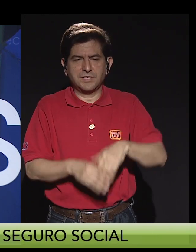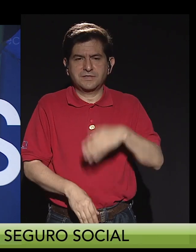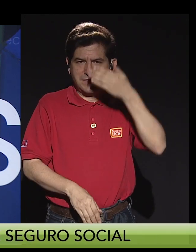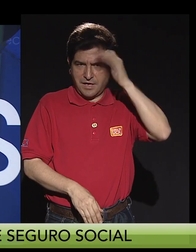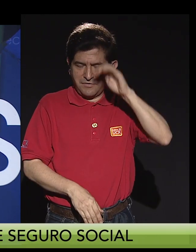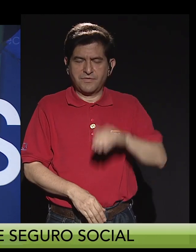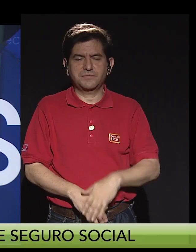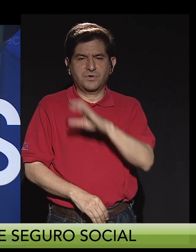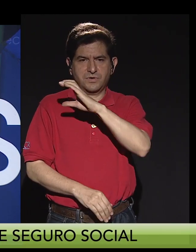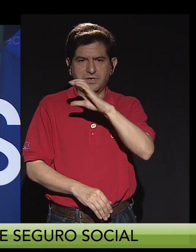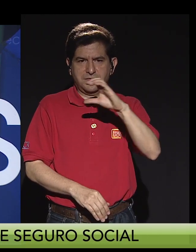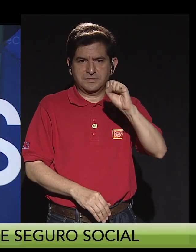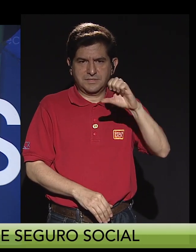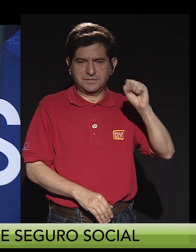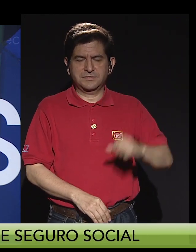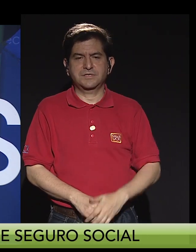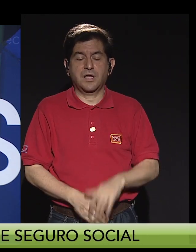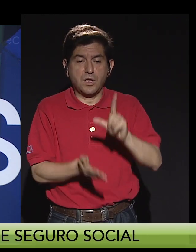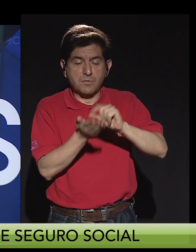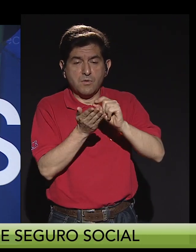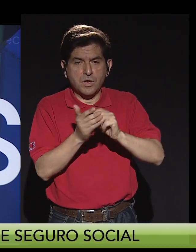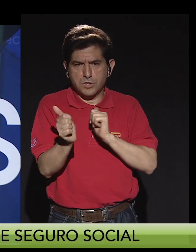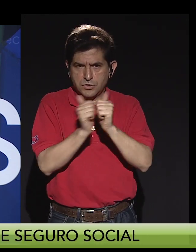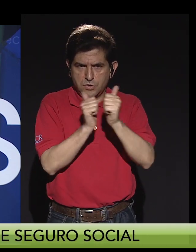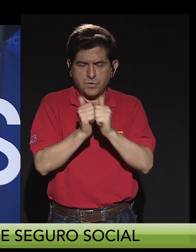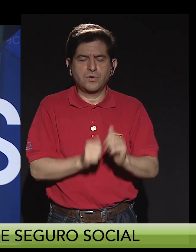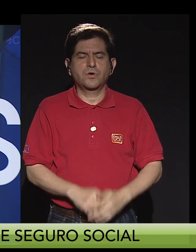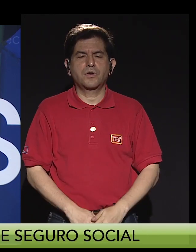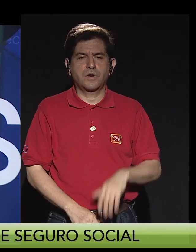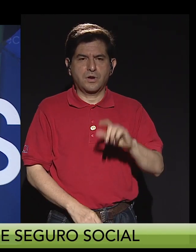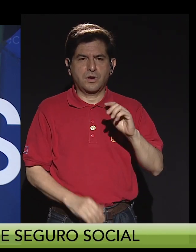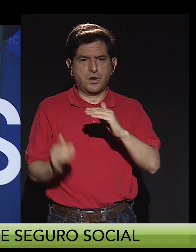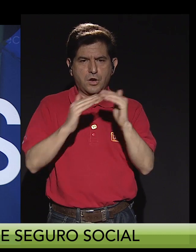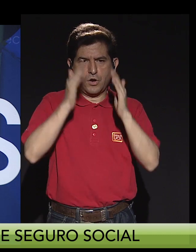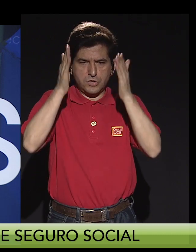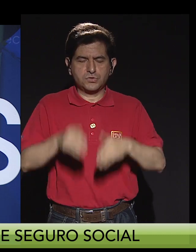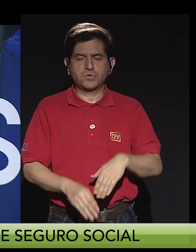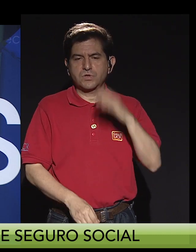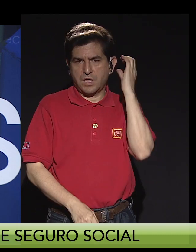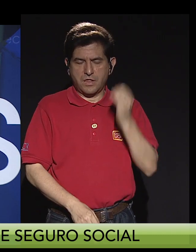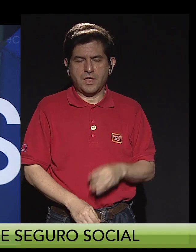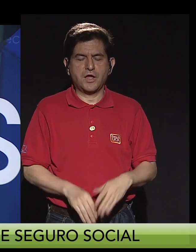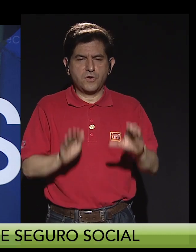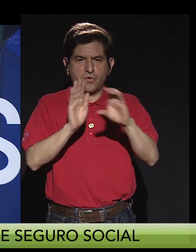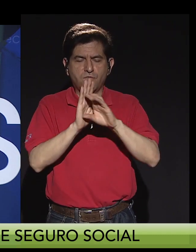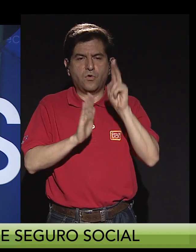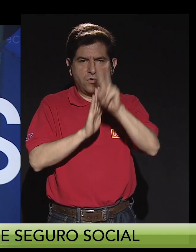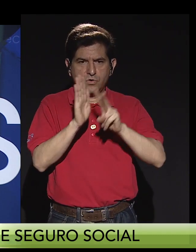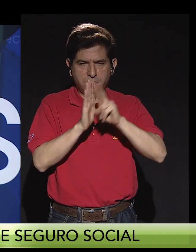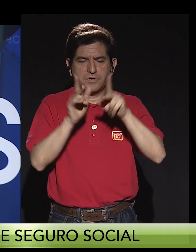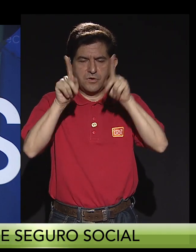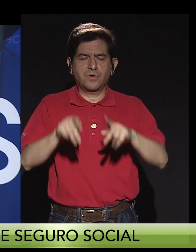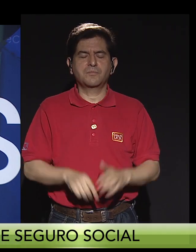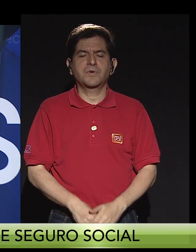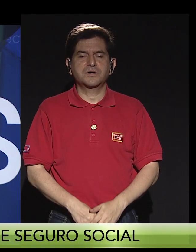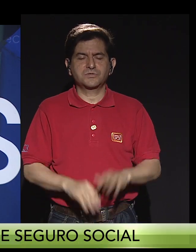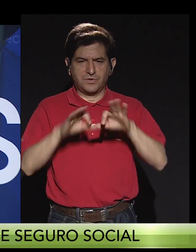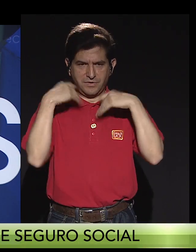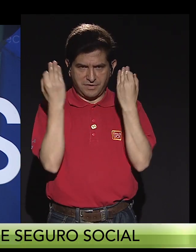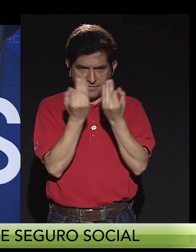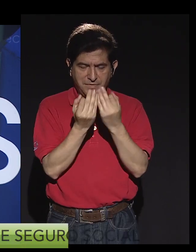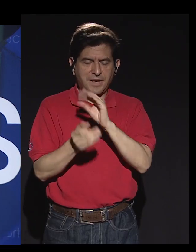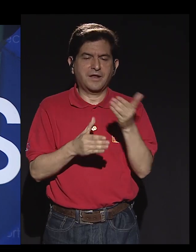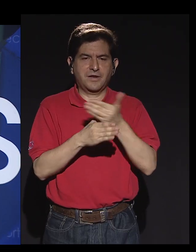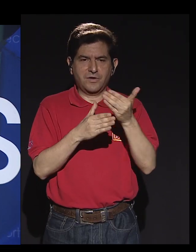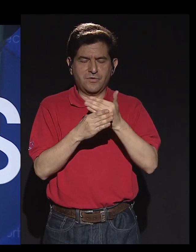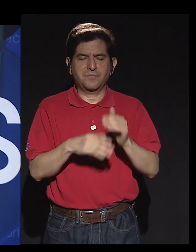página de Facebook de la Caja, buscar la publicación sobre el concurso de Ciudadano de Oro, subir una fotografía o un video con algún ser querido y